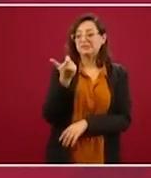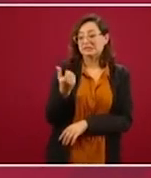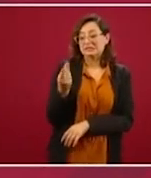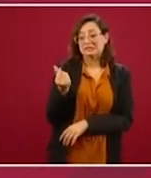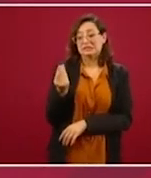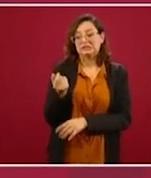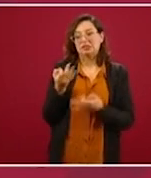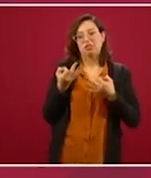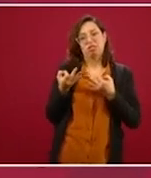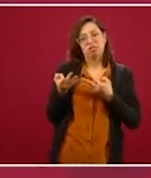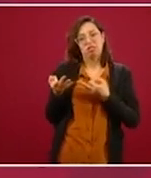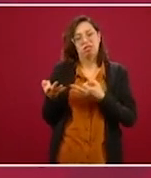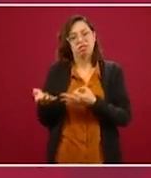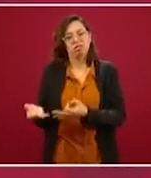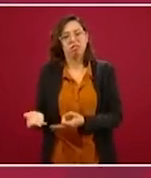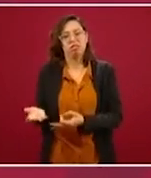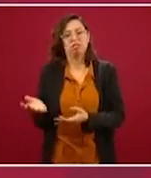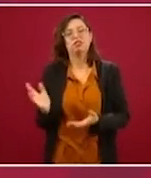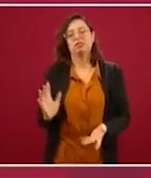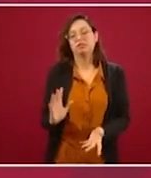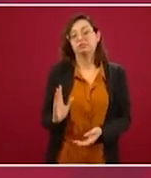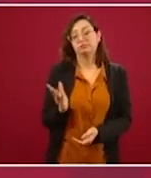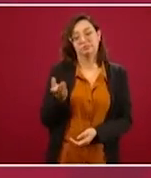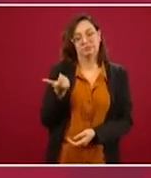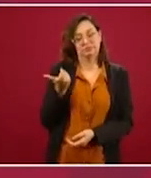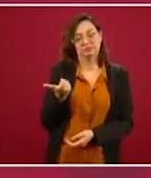tentación. El dinero en sí es una tentación.